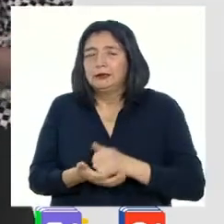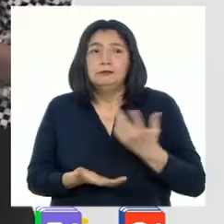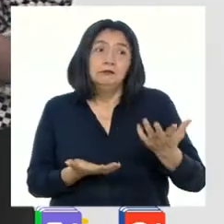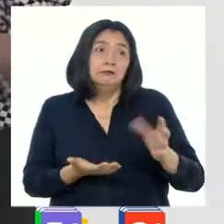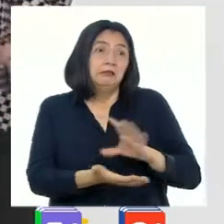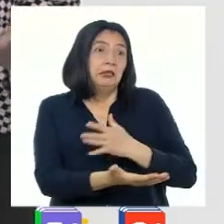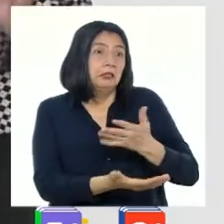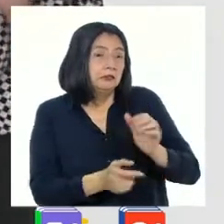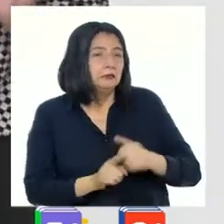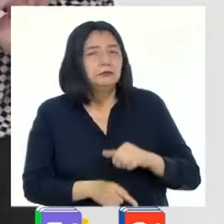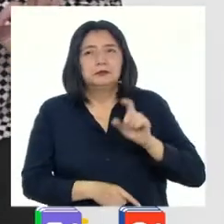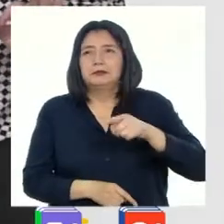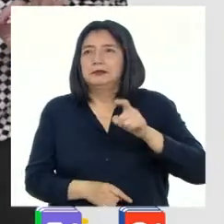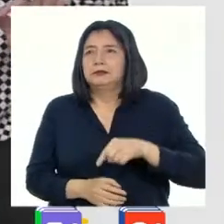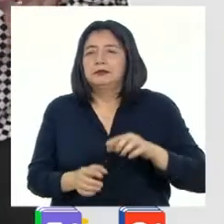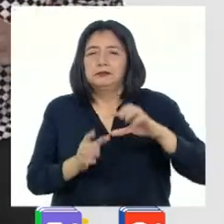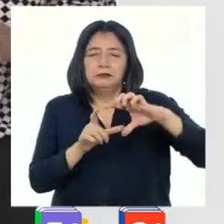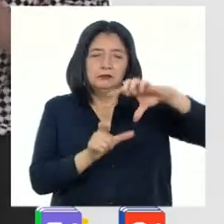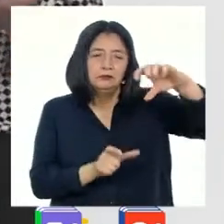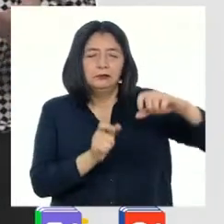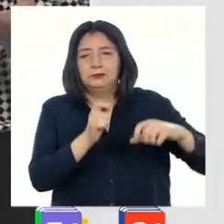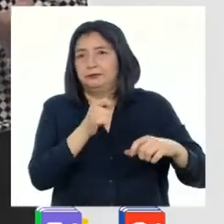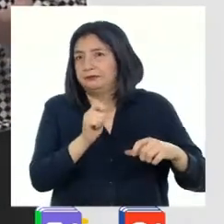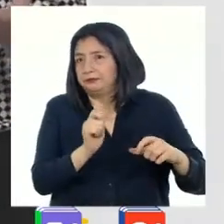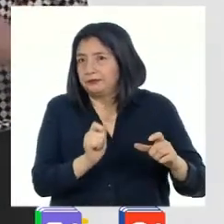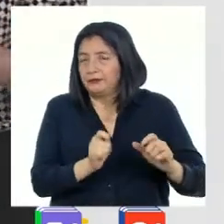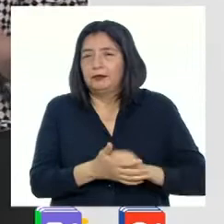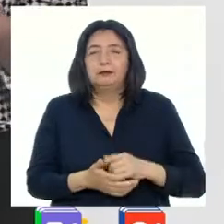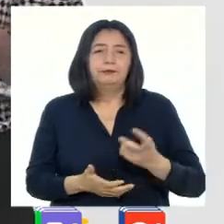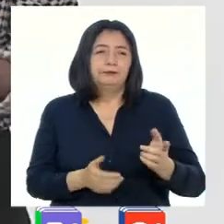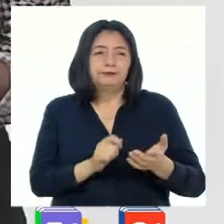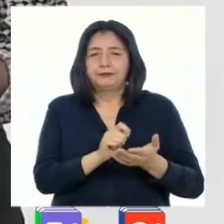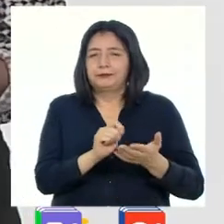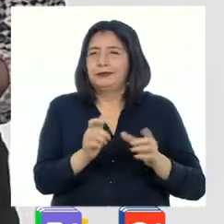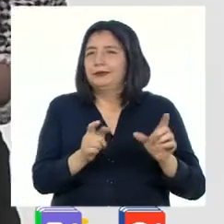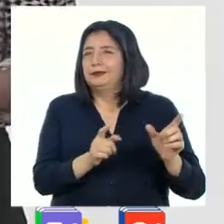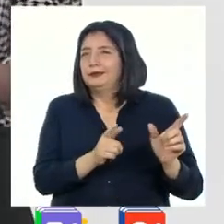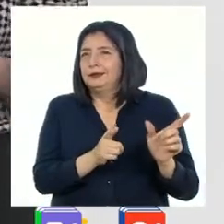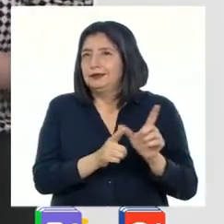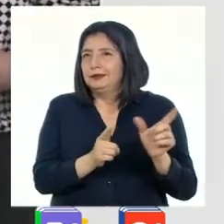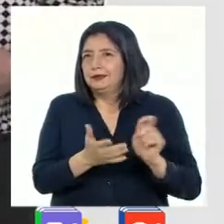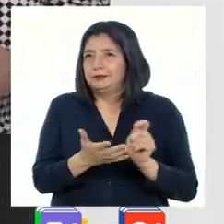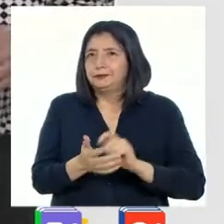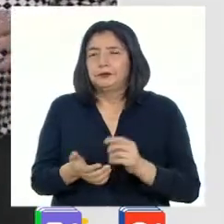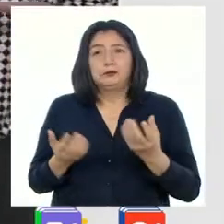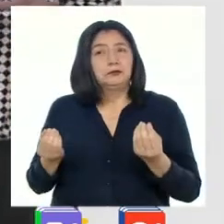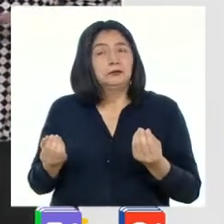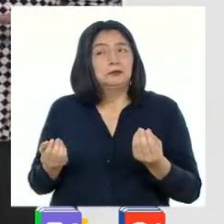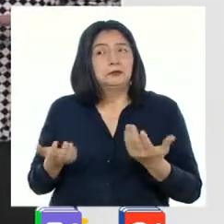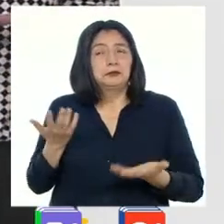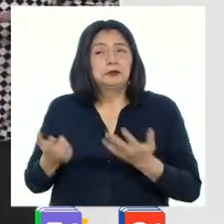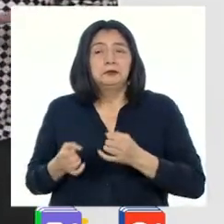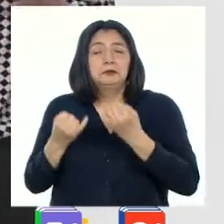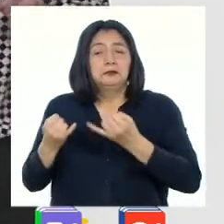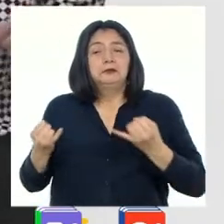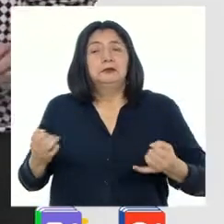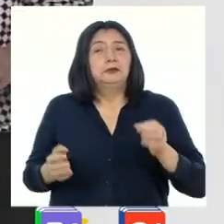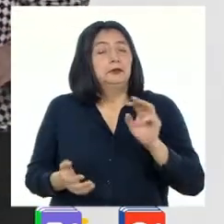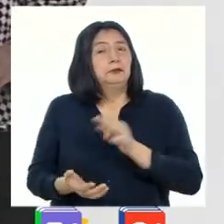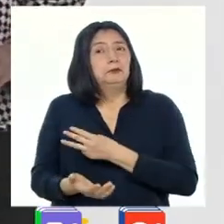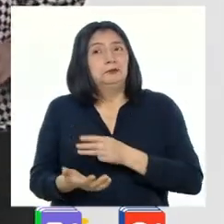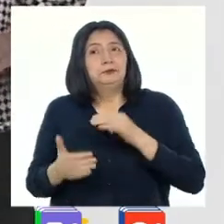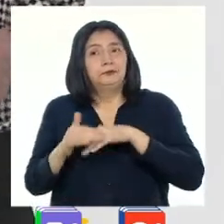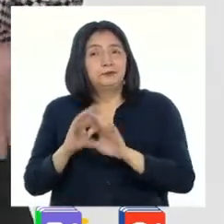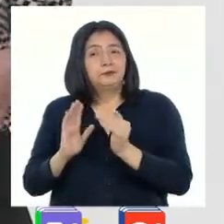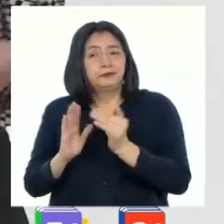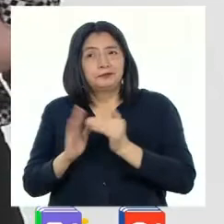una canción, necesitarás una hoja, un lápiz o lapicero para anotar tu letra. Y si deseas, puedes usar algún instrumento musical que tengas